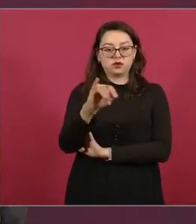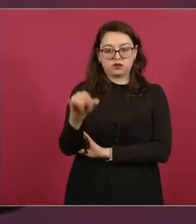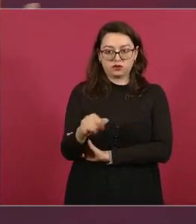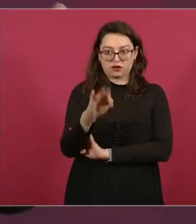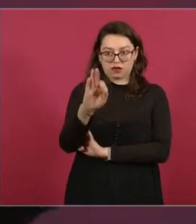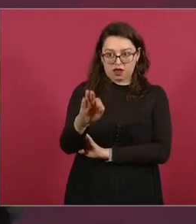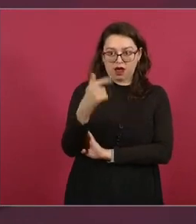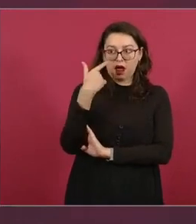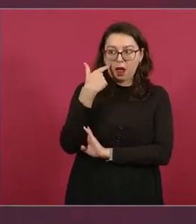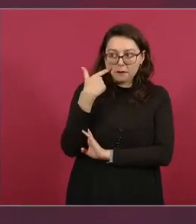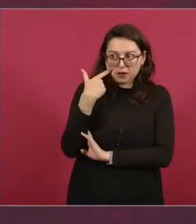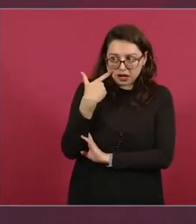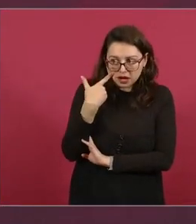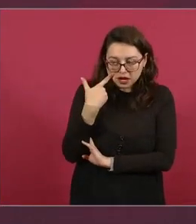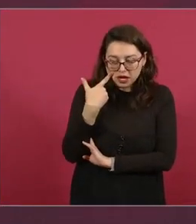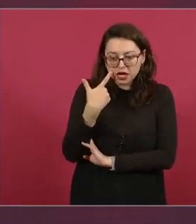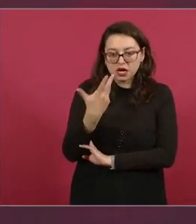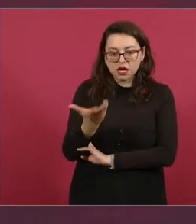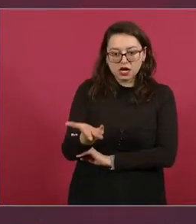como observadores,